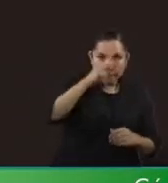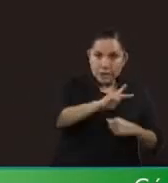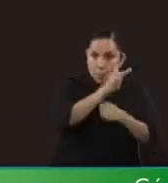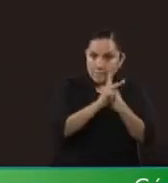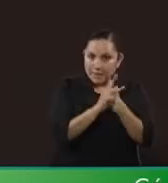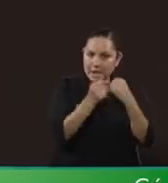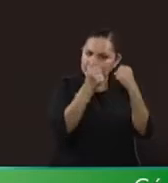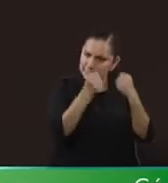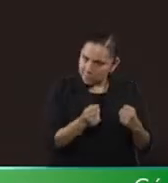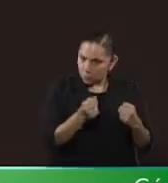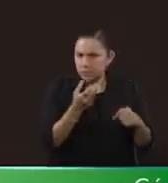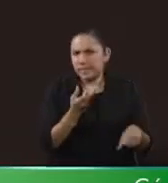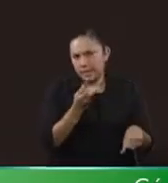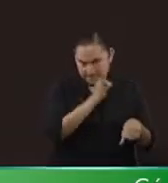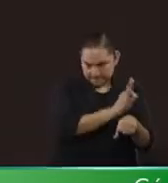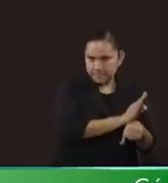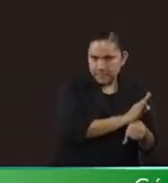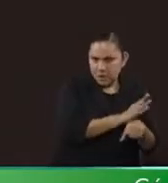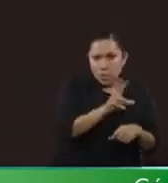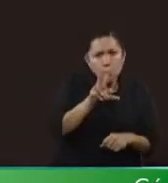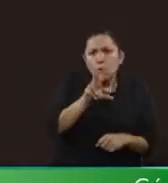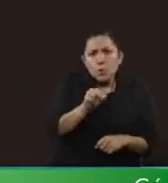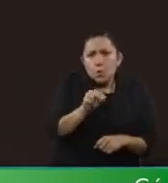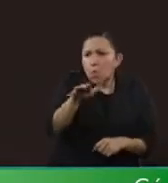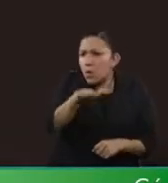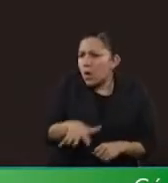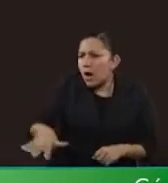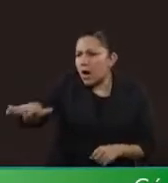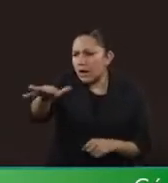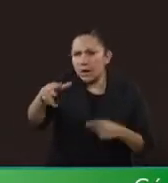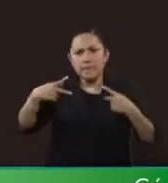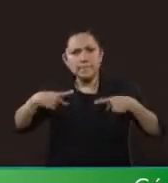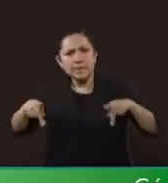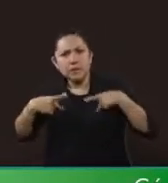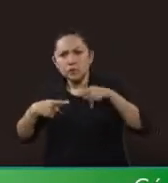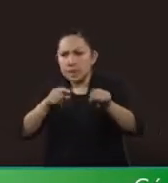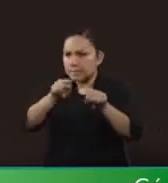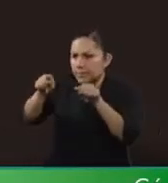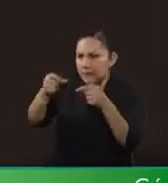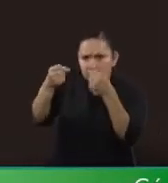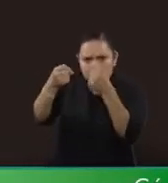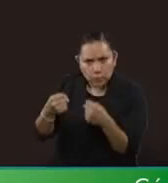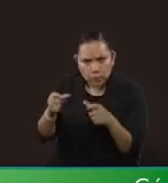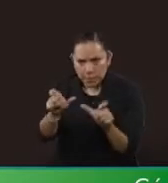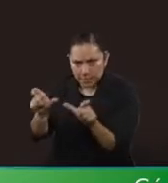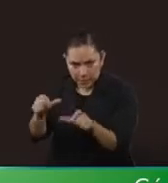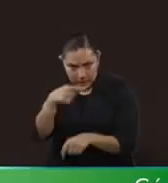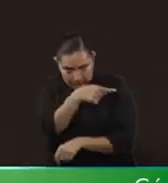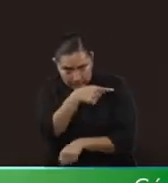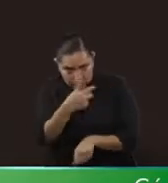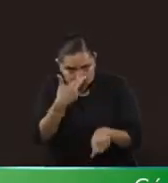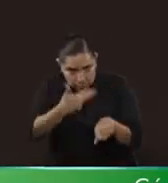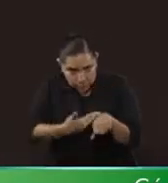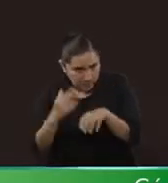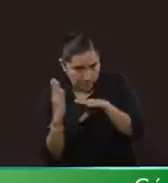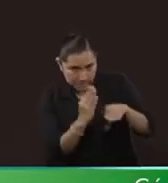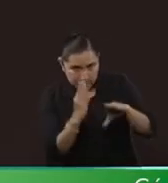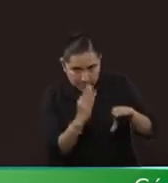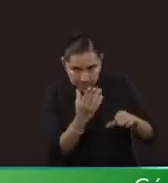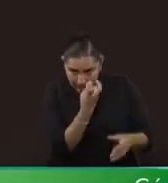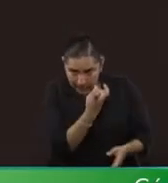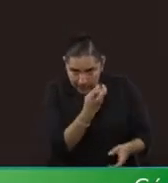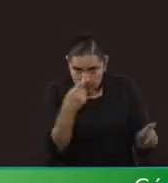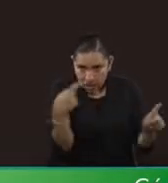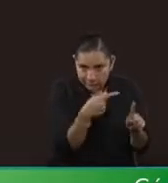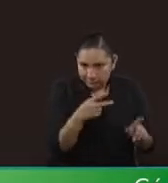para garantizar la seguridad pública y ciudadana. El no tener la capacitación adecuada para